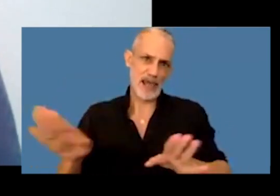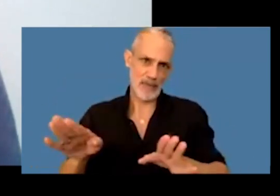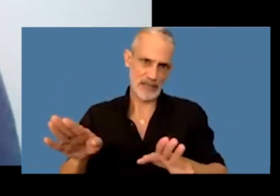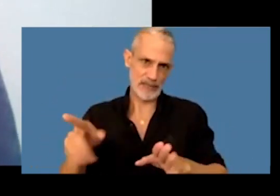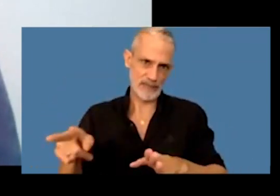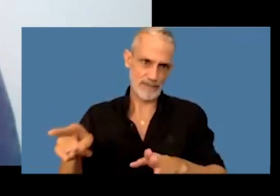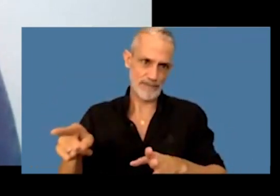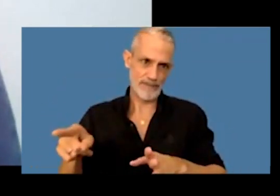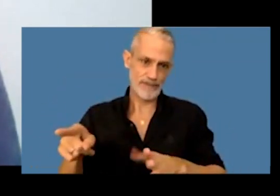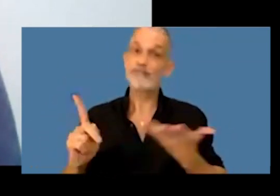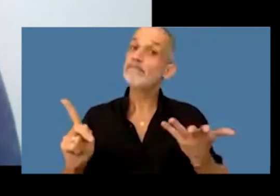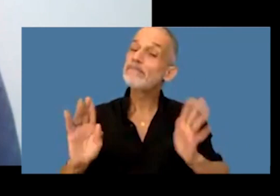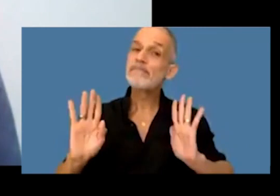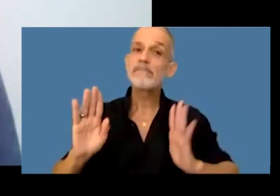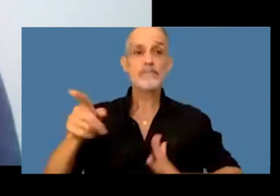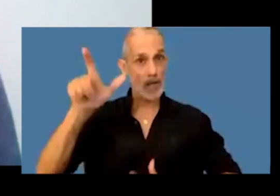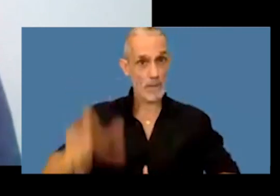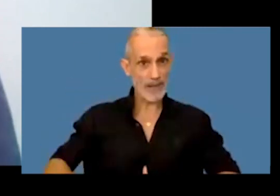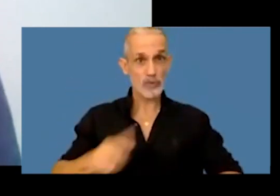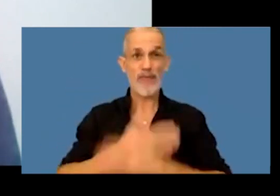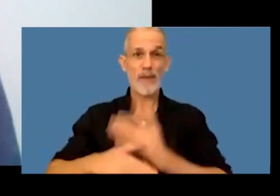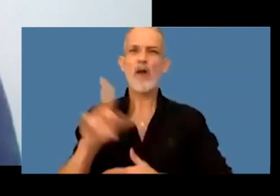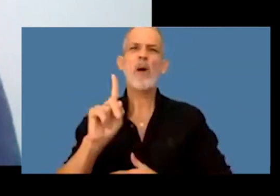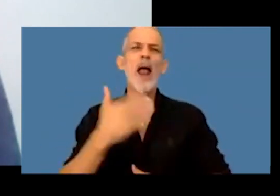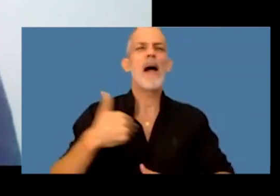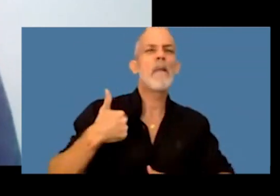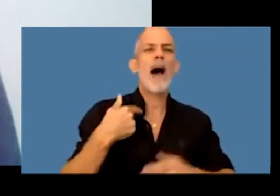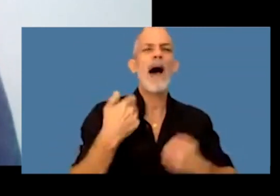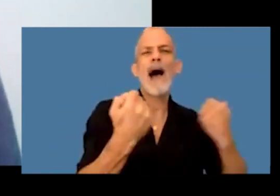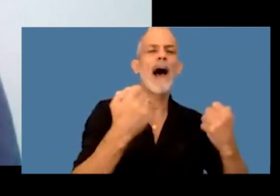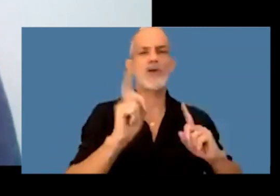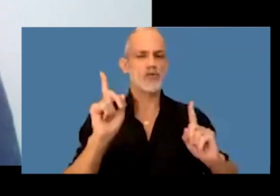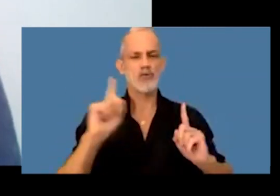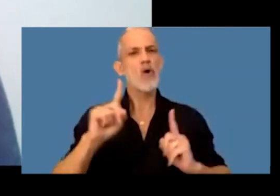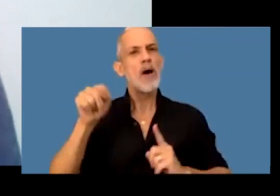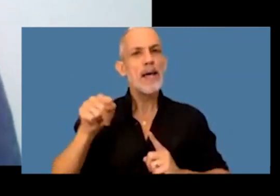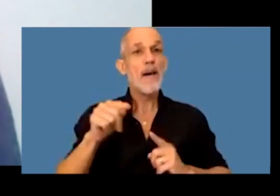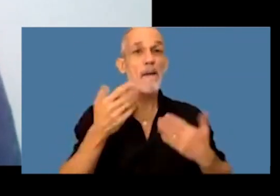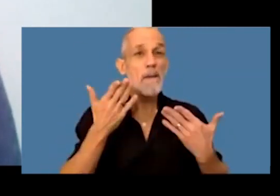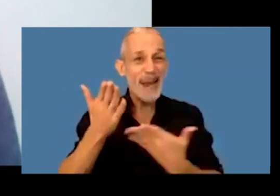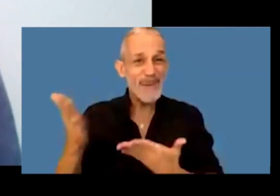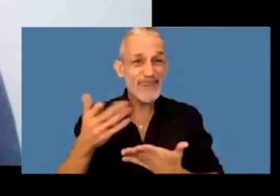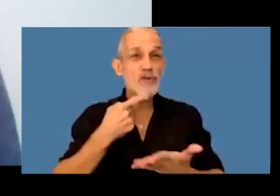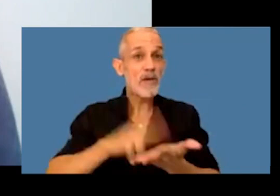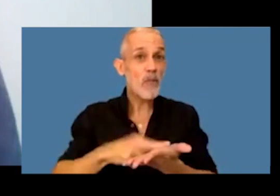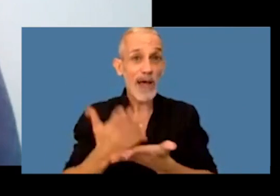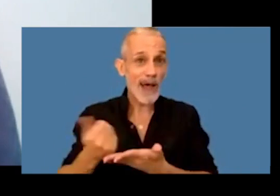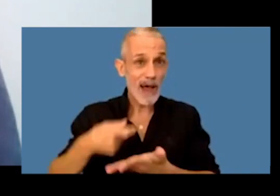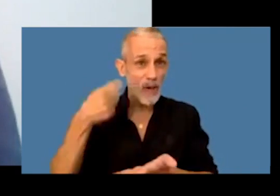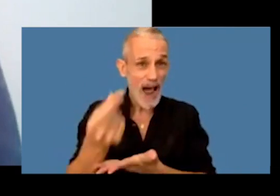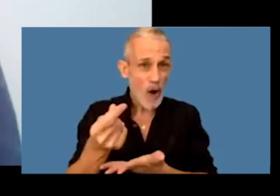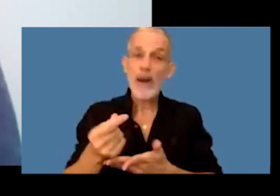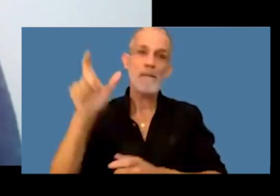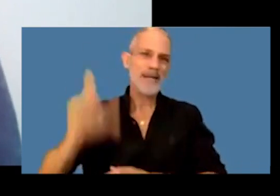Perfecto. Es decir, no es para otro uso, más que el beneficio es para la persona con discapacidad.